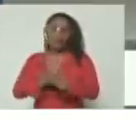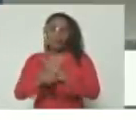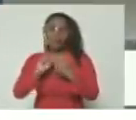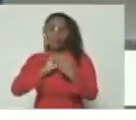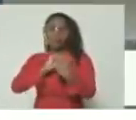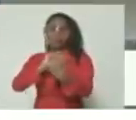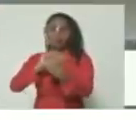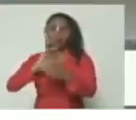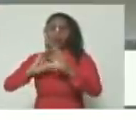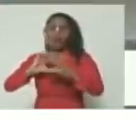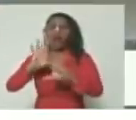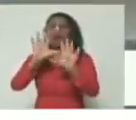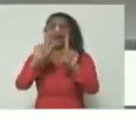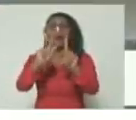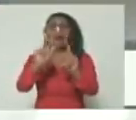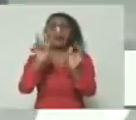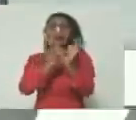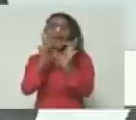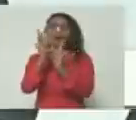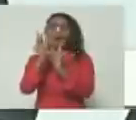Era 11 de abril.